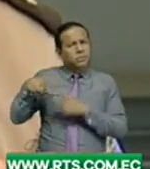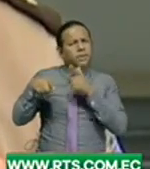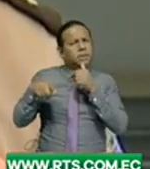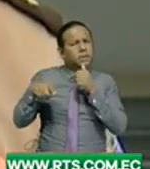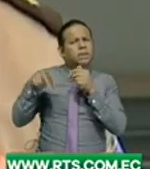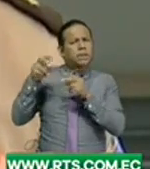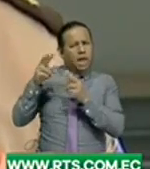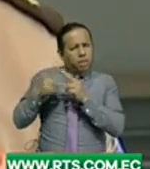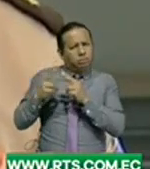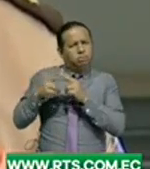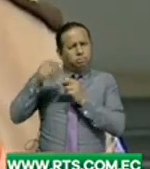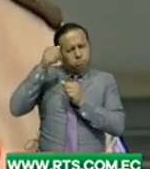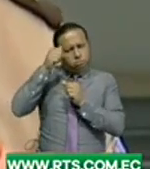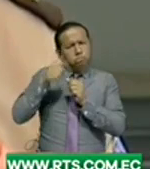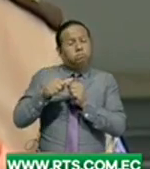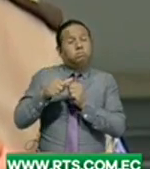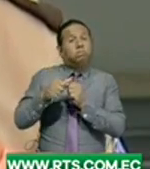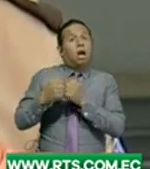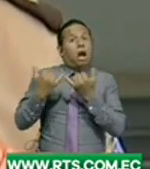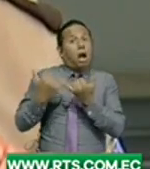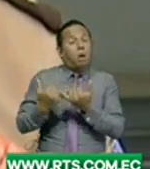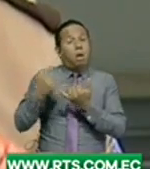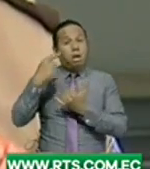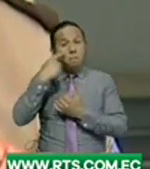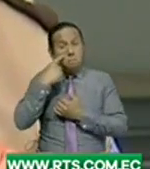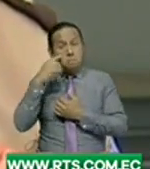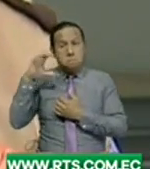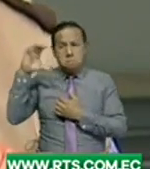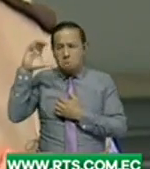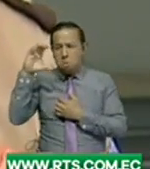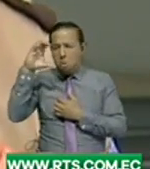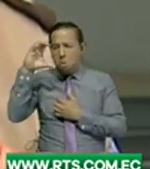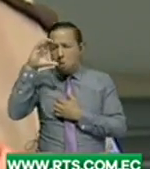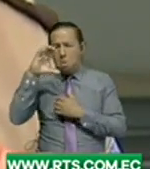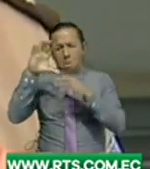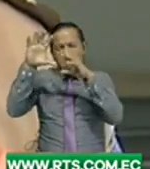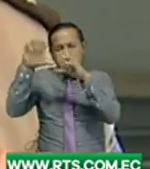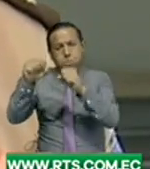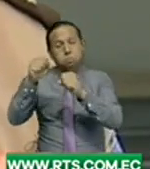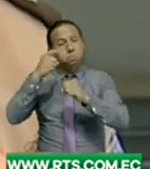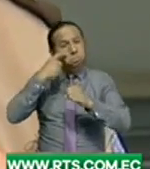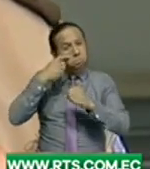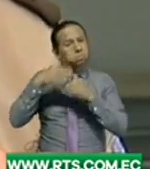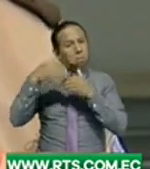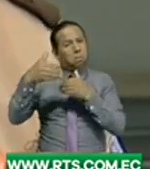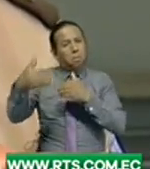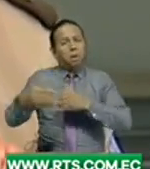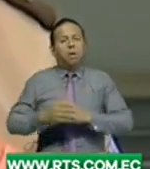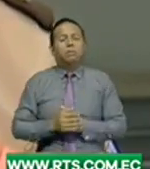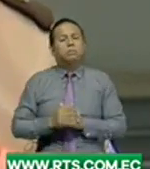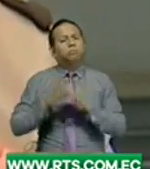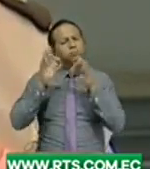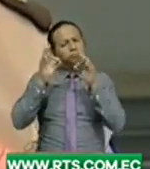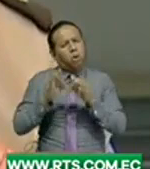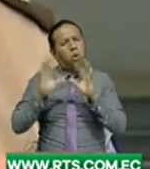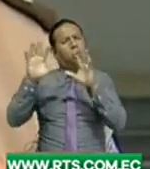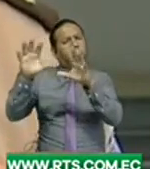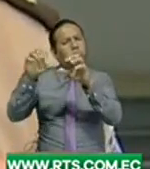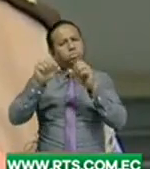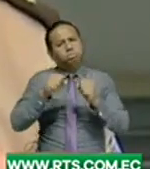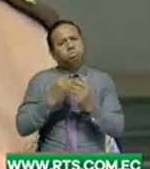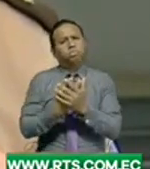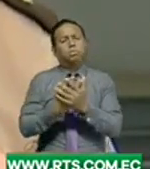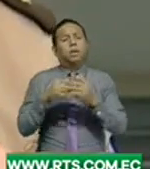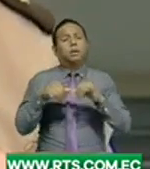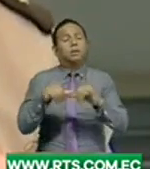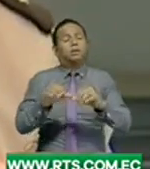Esperamos resultados positivos en el transcurso de hoy y estos días, a fin de que se pueda localizar a estas personas causantes de este